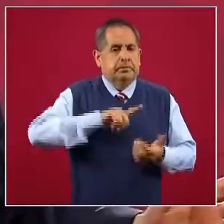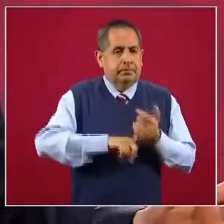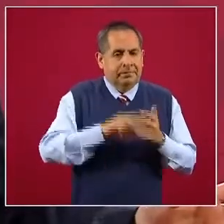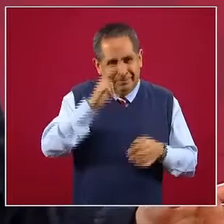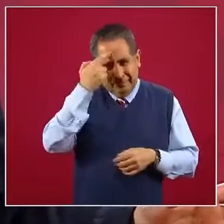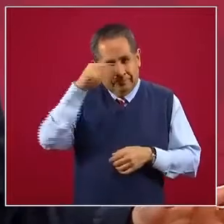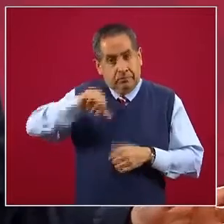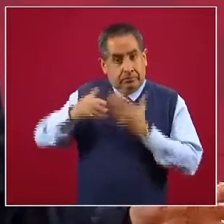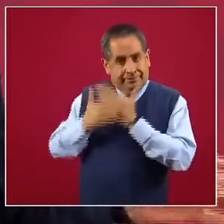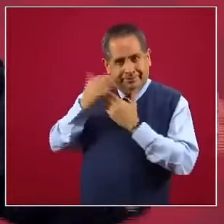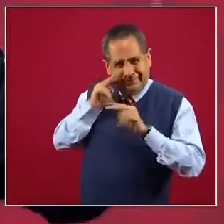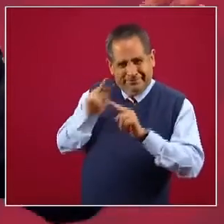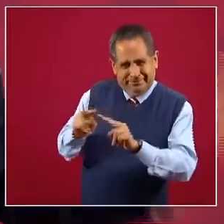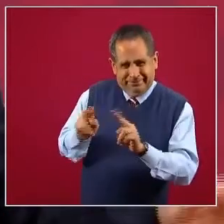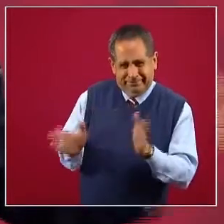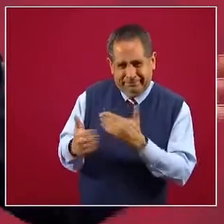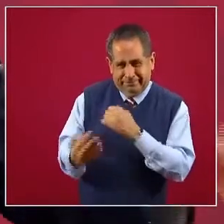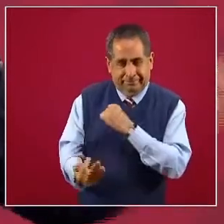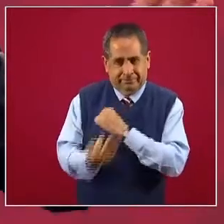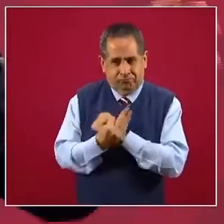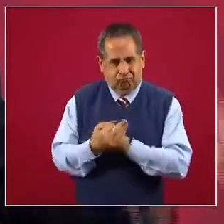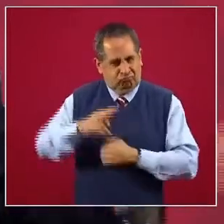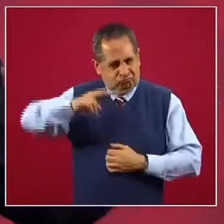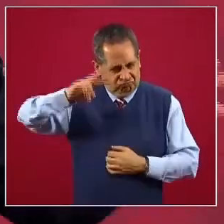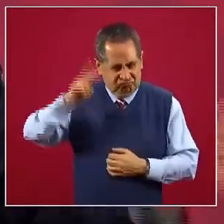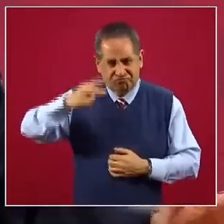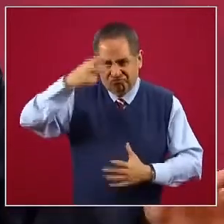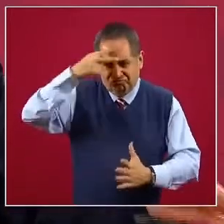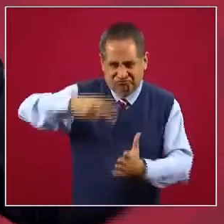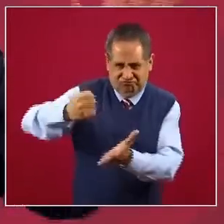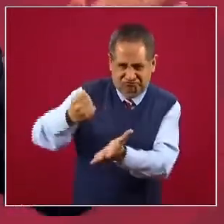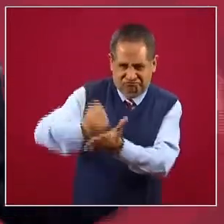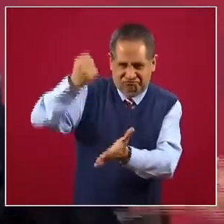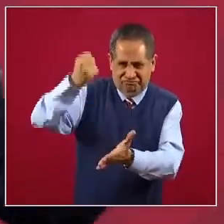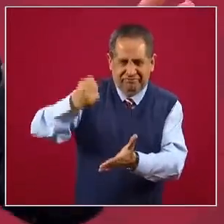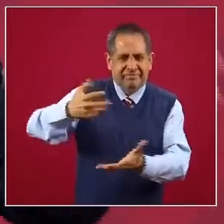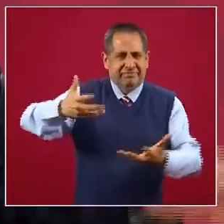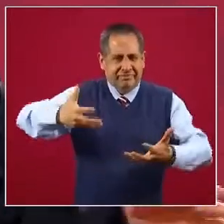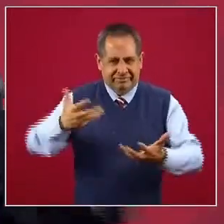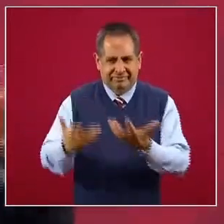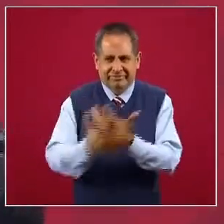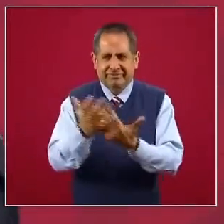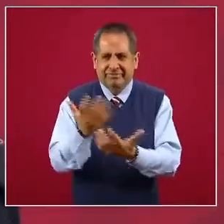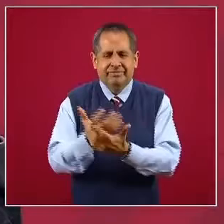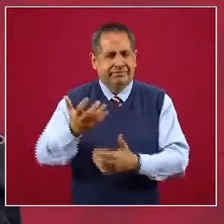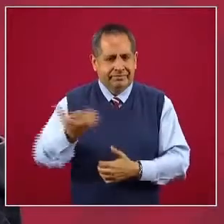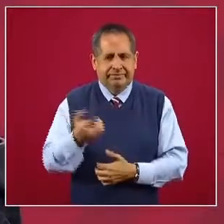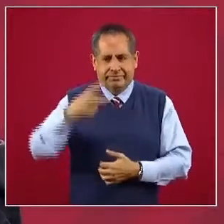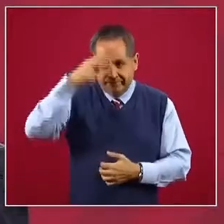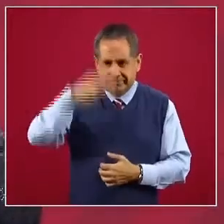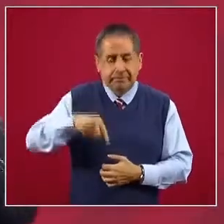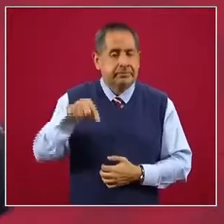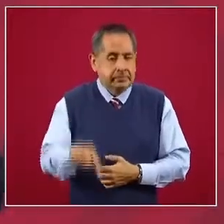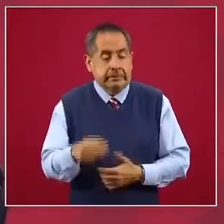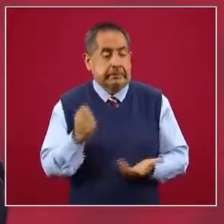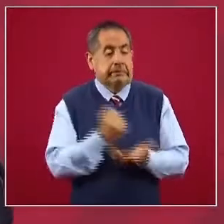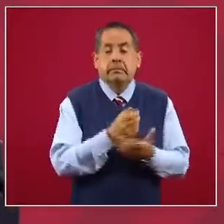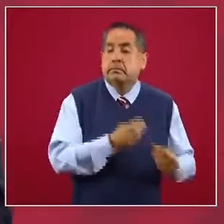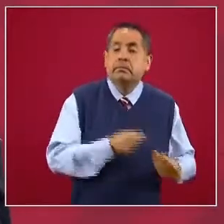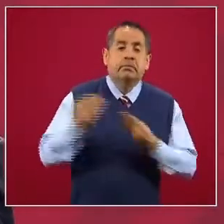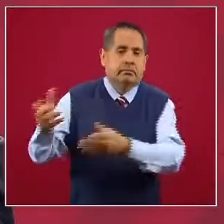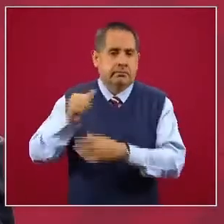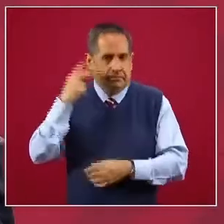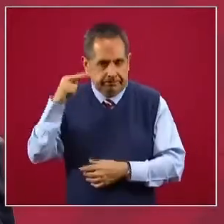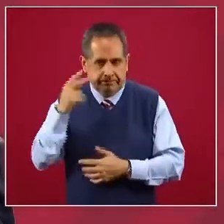de los que vimos en la mañana, orgullosamente un producto nacional, producto de instituciones públicas que se